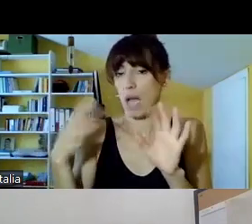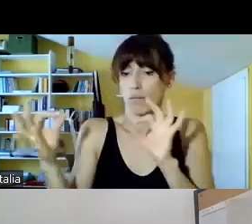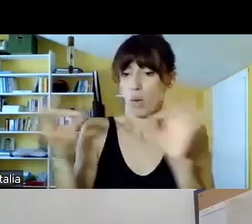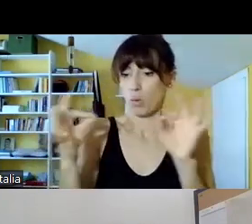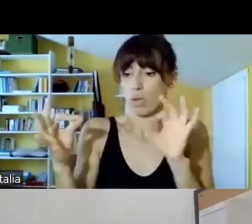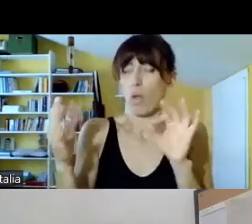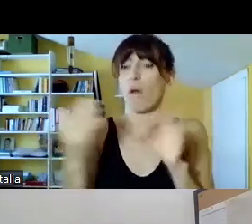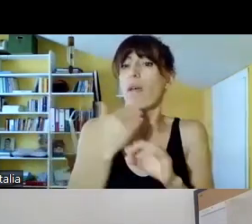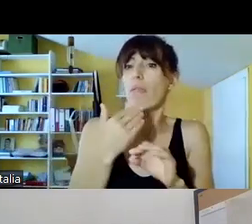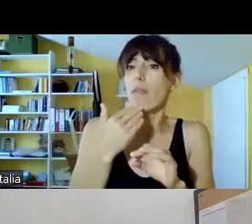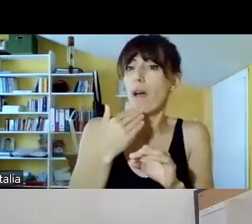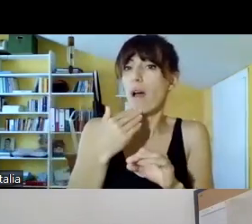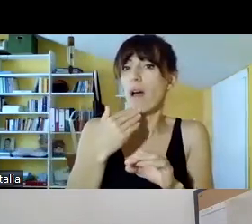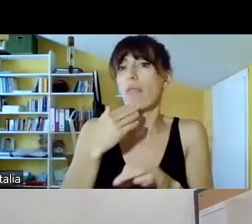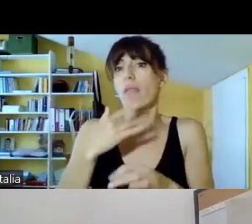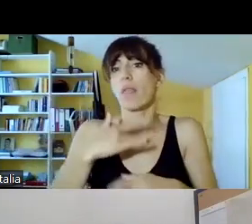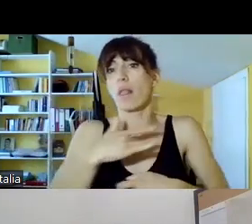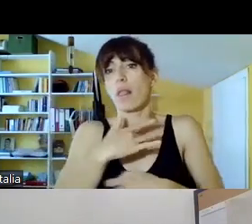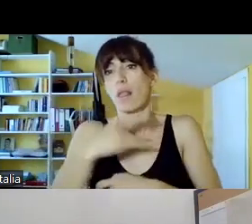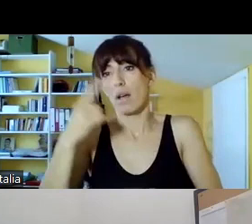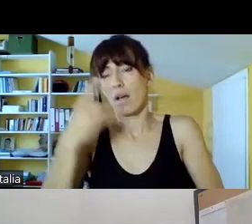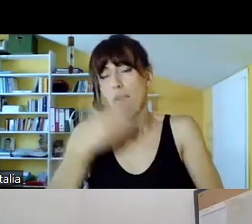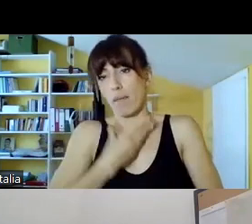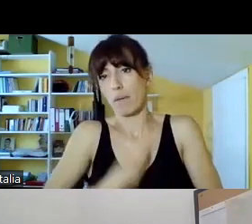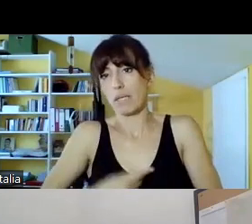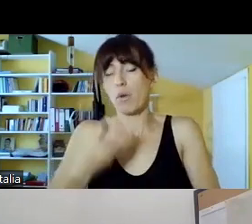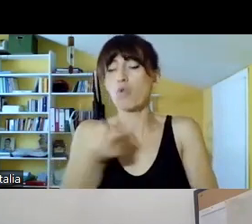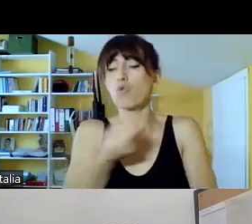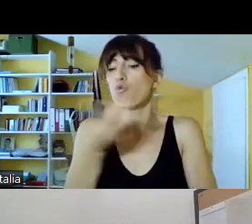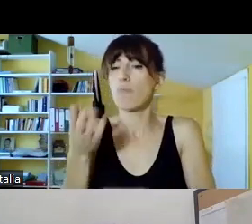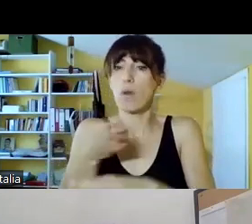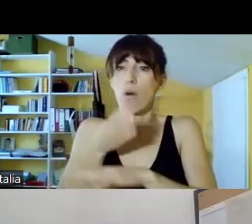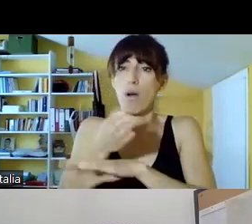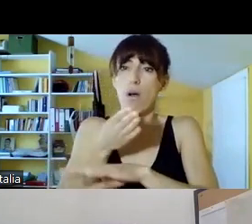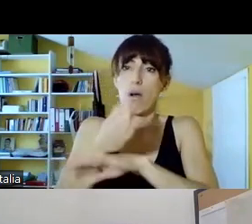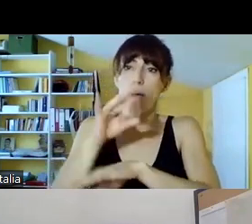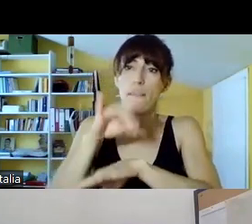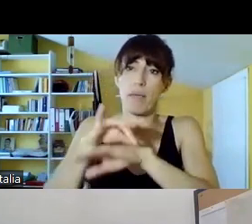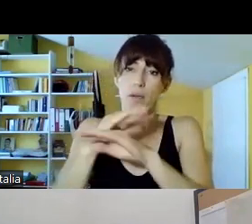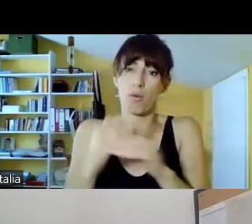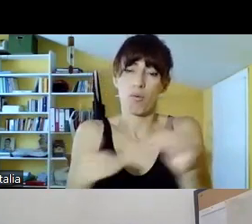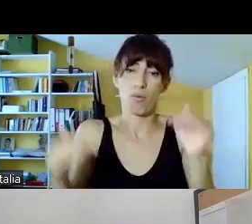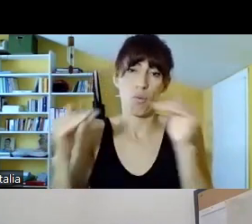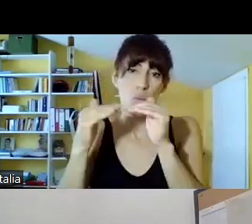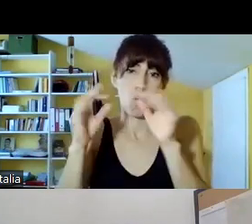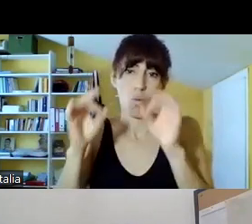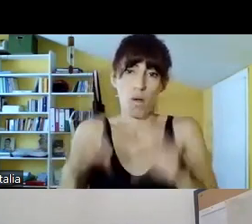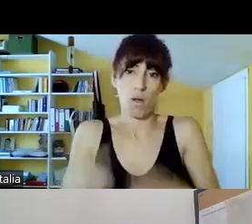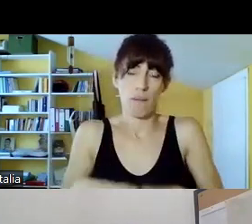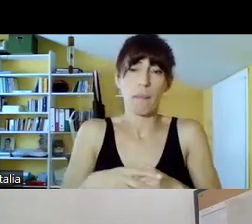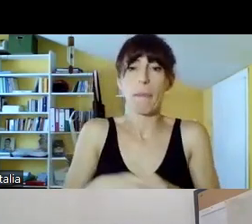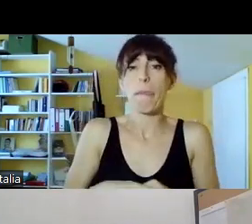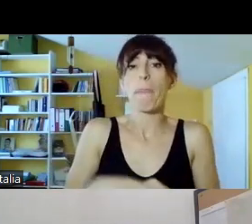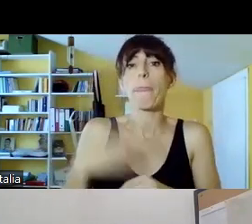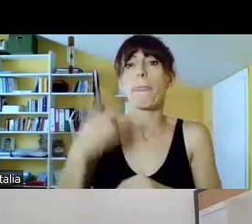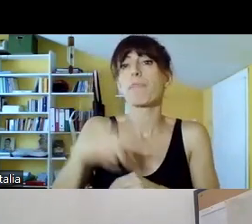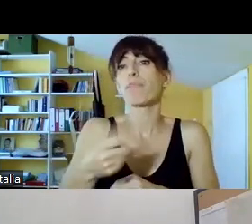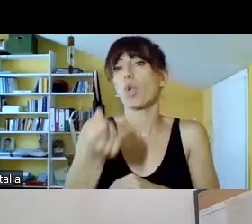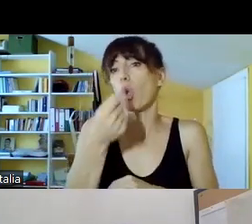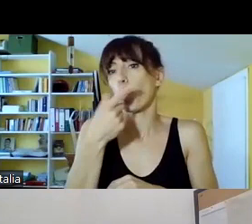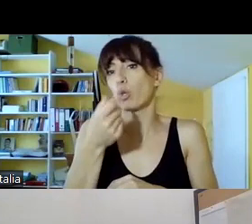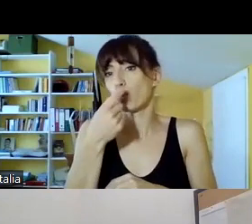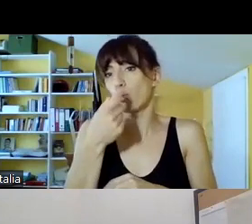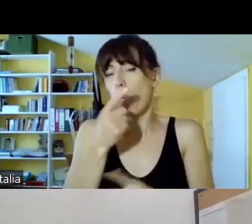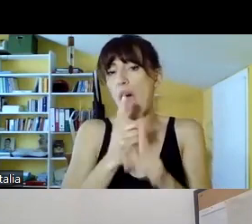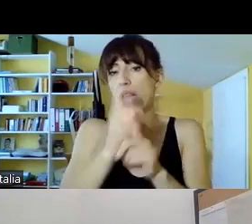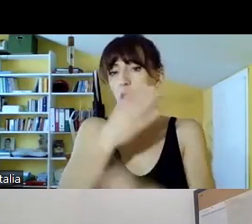sintomatología depresiva y número de consultas a atención primaria. En cuanto al consumo de antidepresivos, vemos que